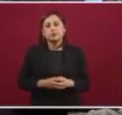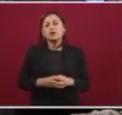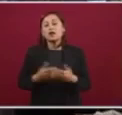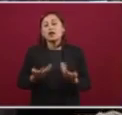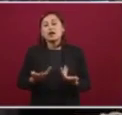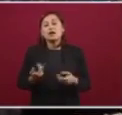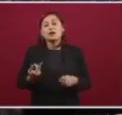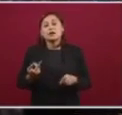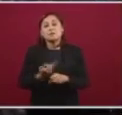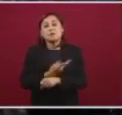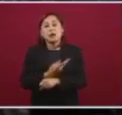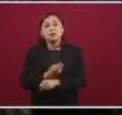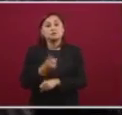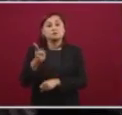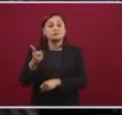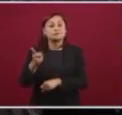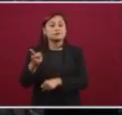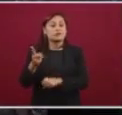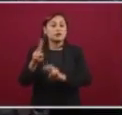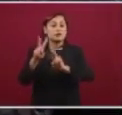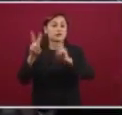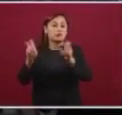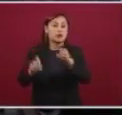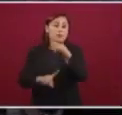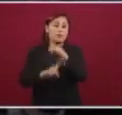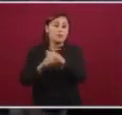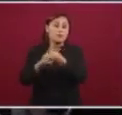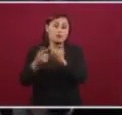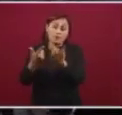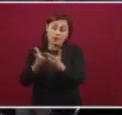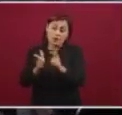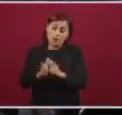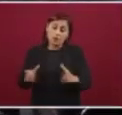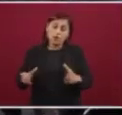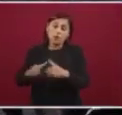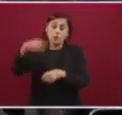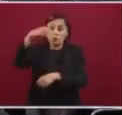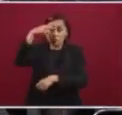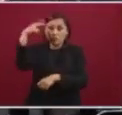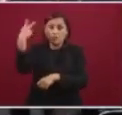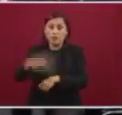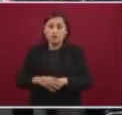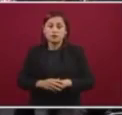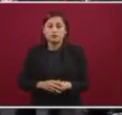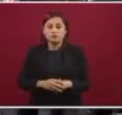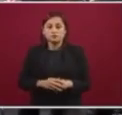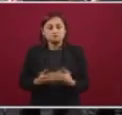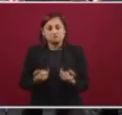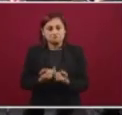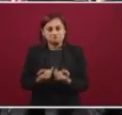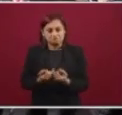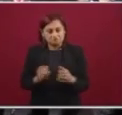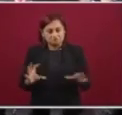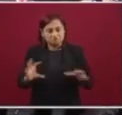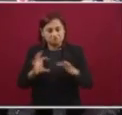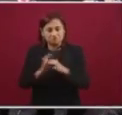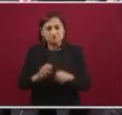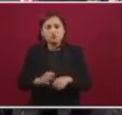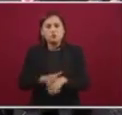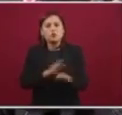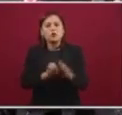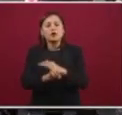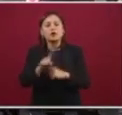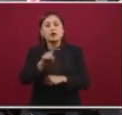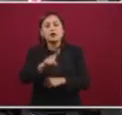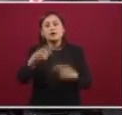Grupo México en esa zona, los mineros despedidos por pues por esta empresa de la